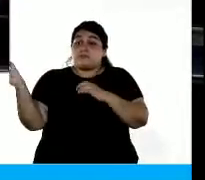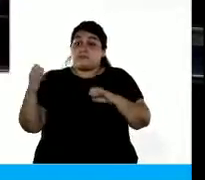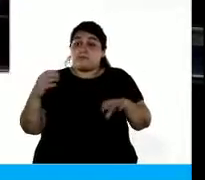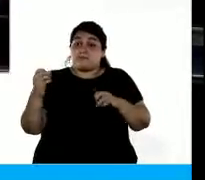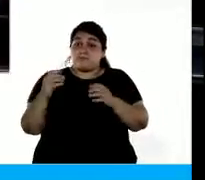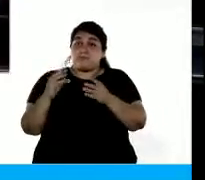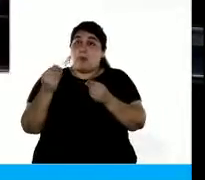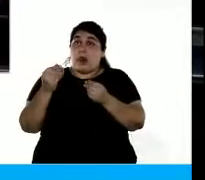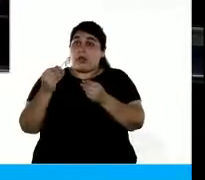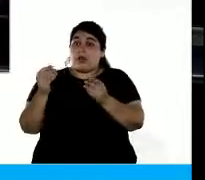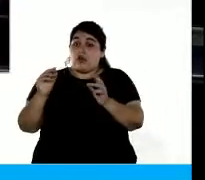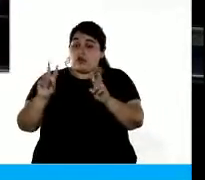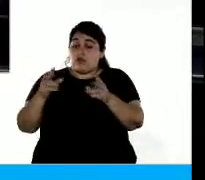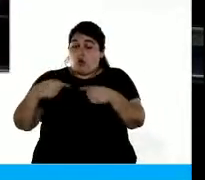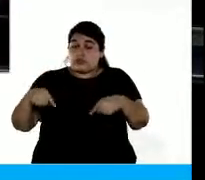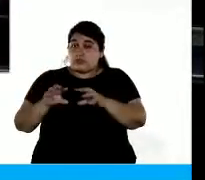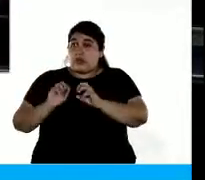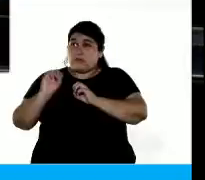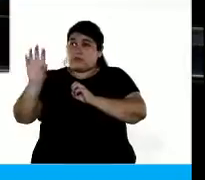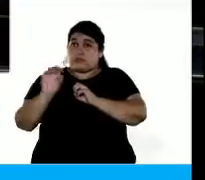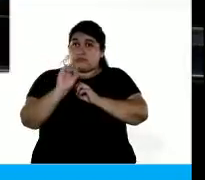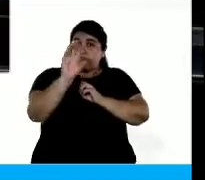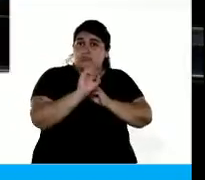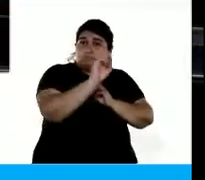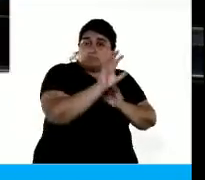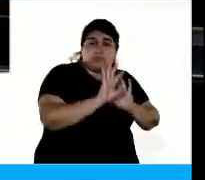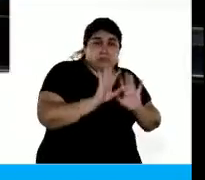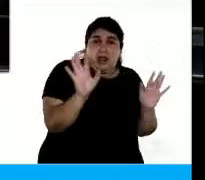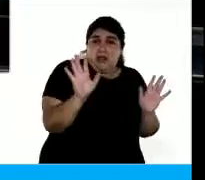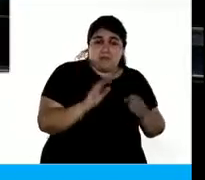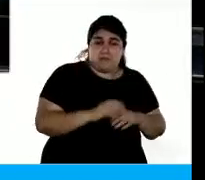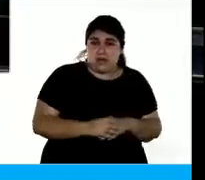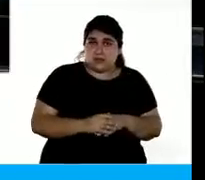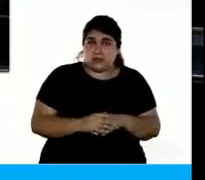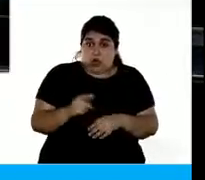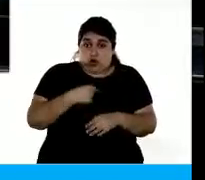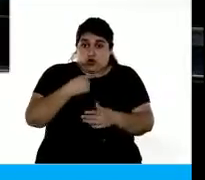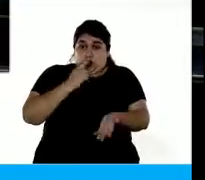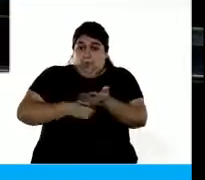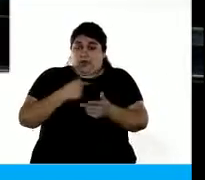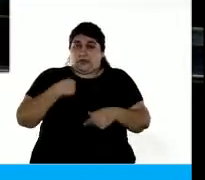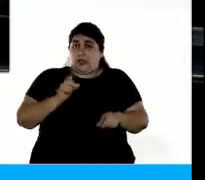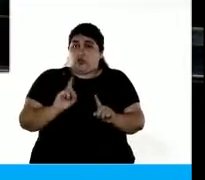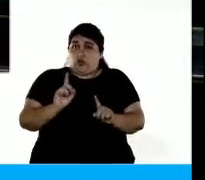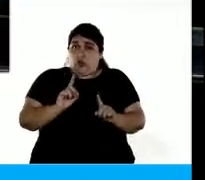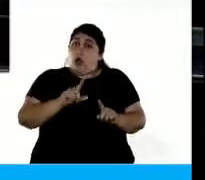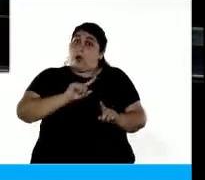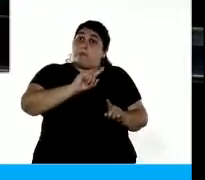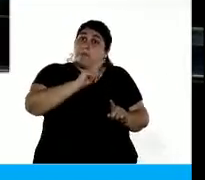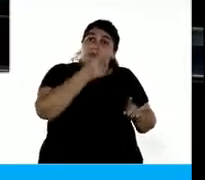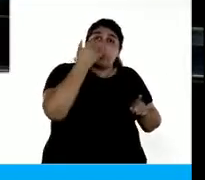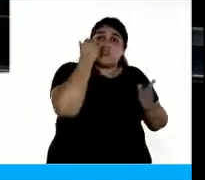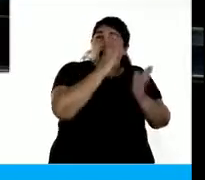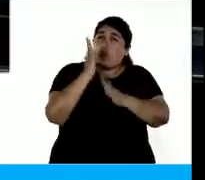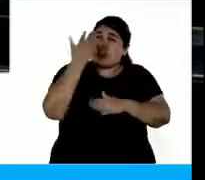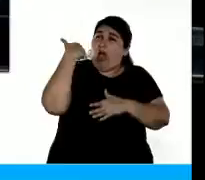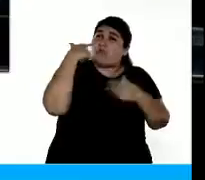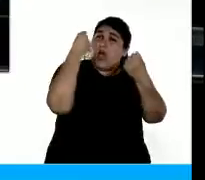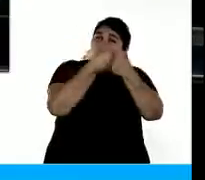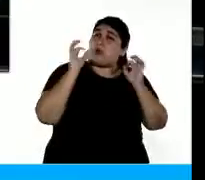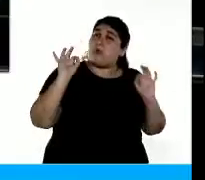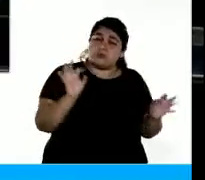enunciados del ministerio de salud de la nación vuelvo a decir no los pusimos nosotros primero personal de salud después mayores